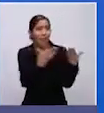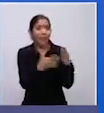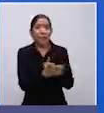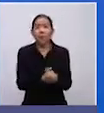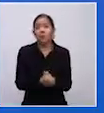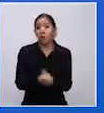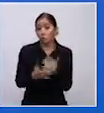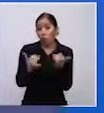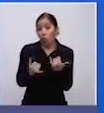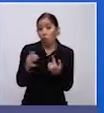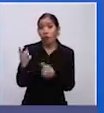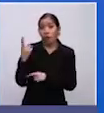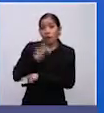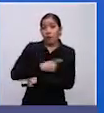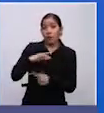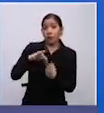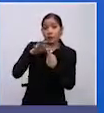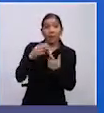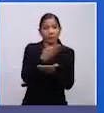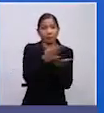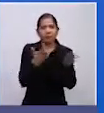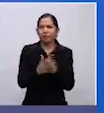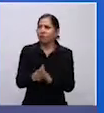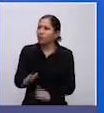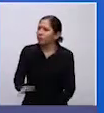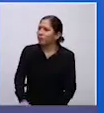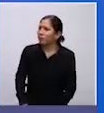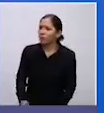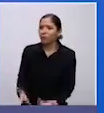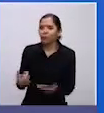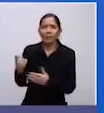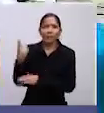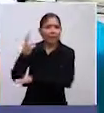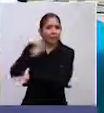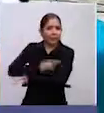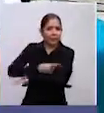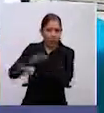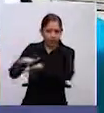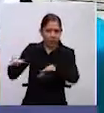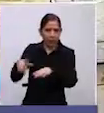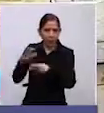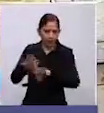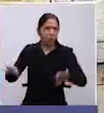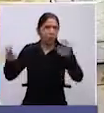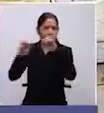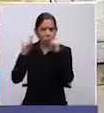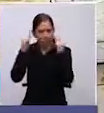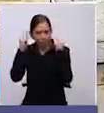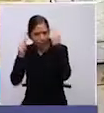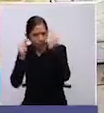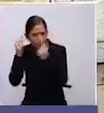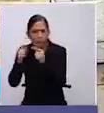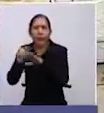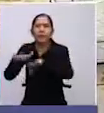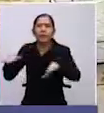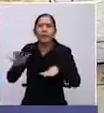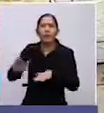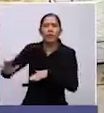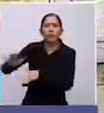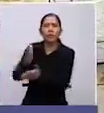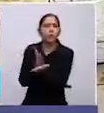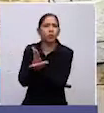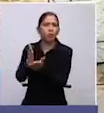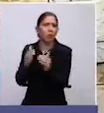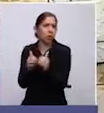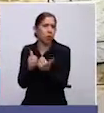en este día tan especial para todas y todos. Es un día que, bueno, nos lleva a la reflexión, a poder discutir un poco más qué pasa con los derechos de las niñas,